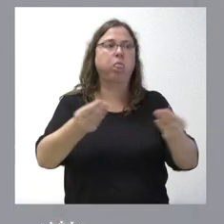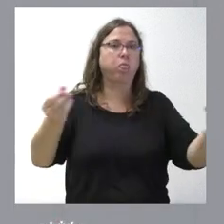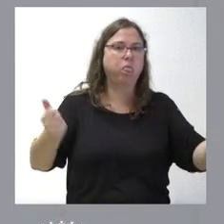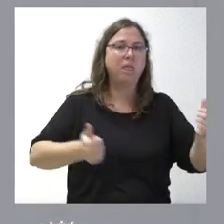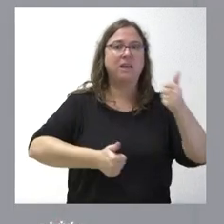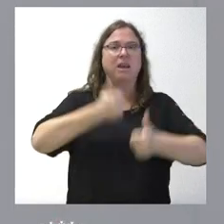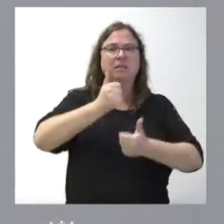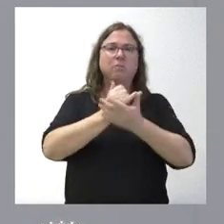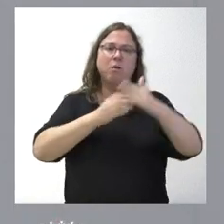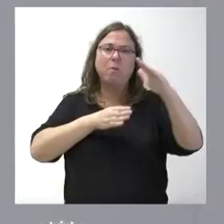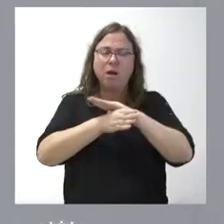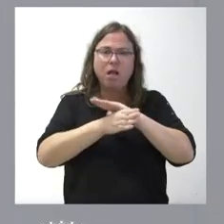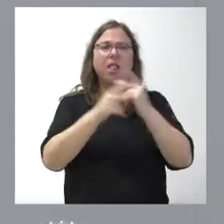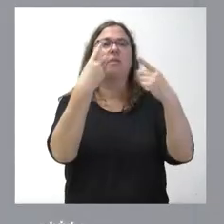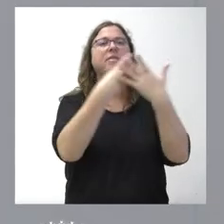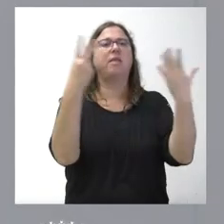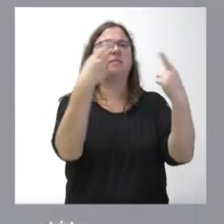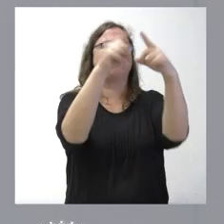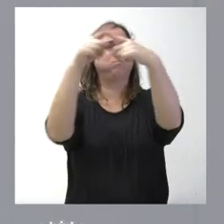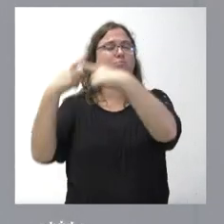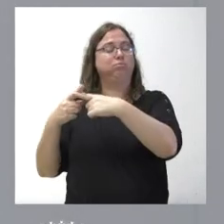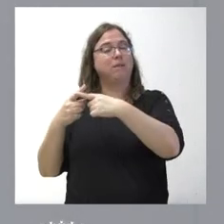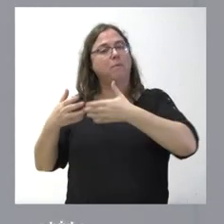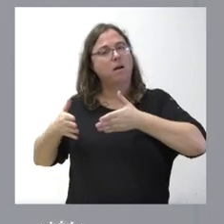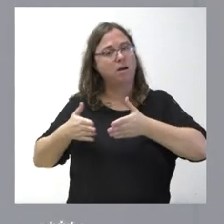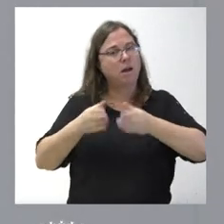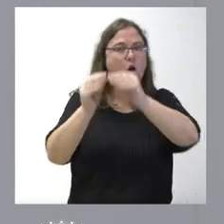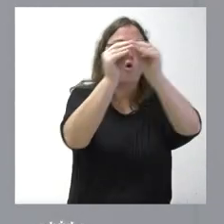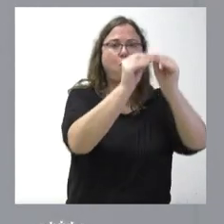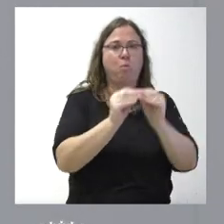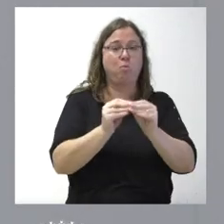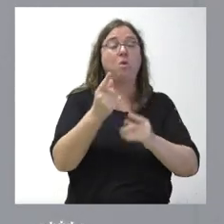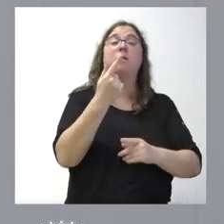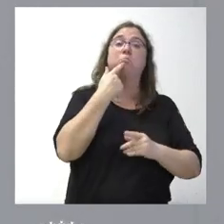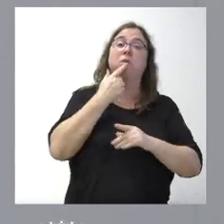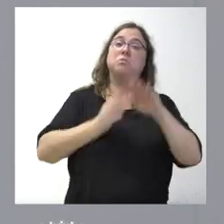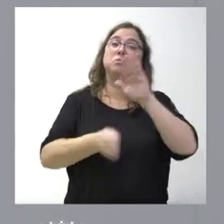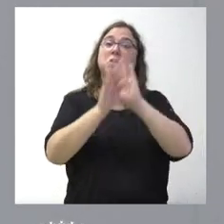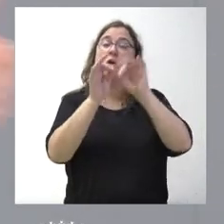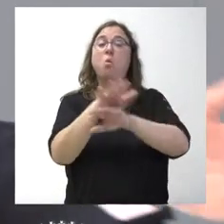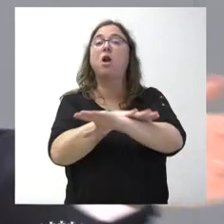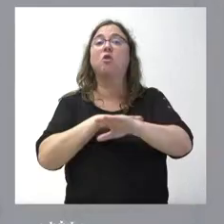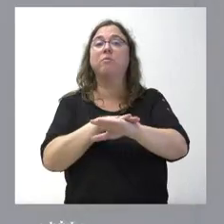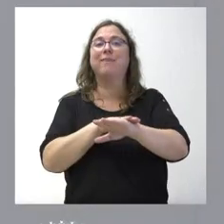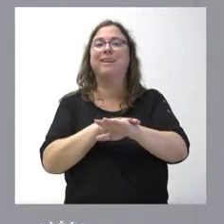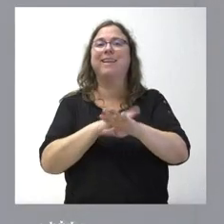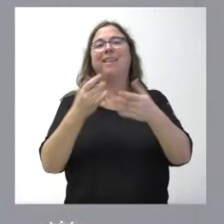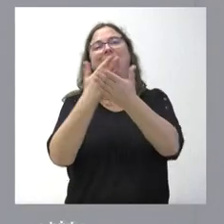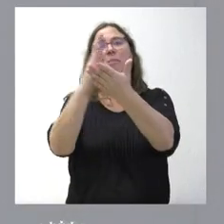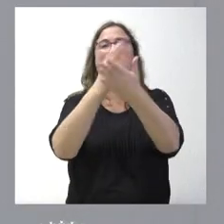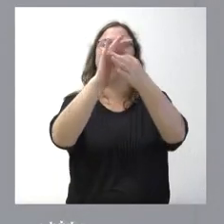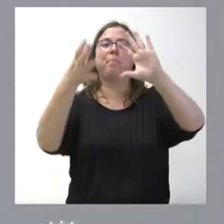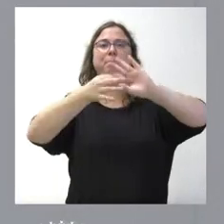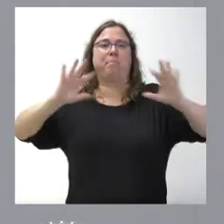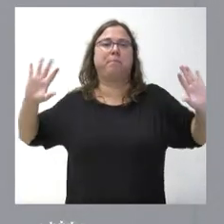evus distintas sino facilitar hacia una Evo común podíamos avanzar en la posición del gobierno que es dividir que es